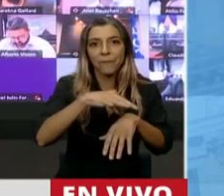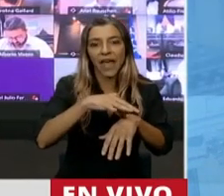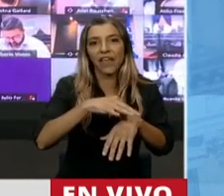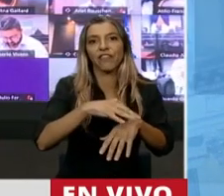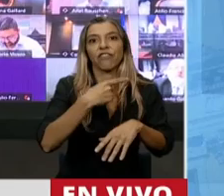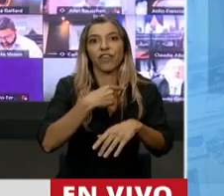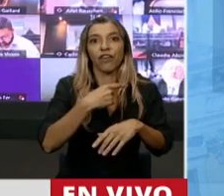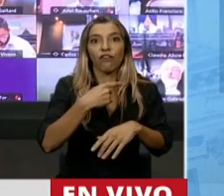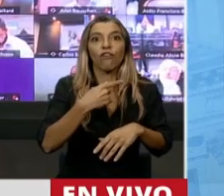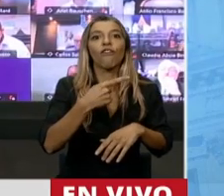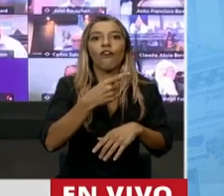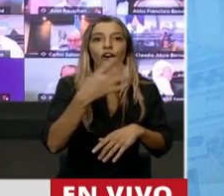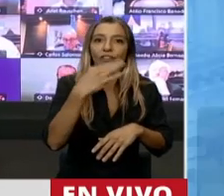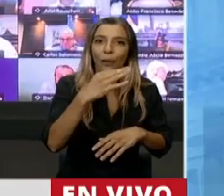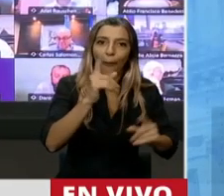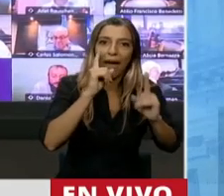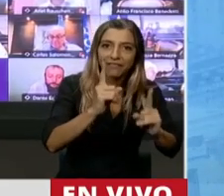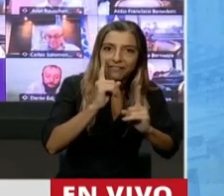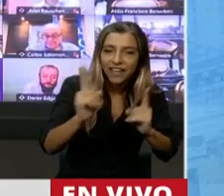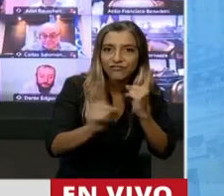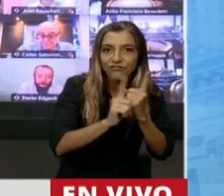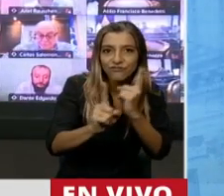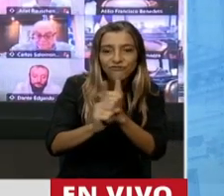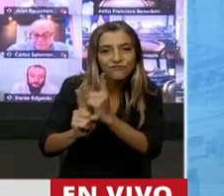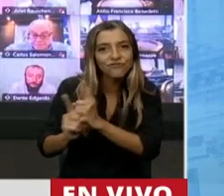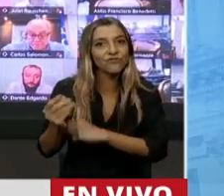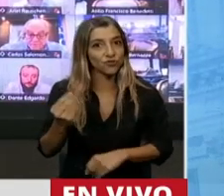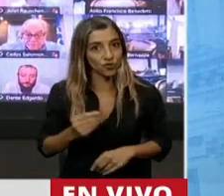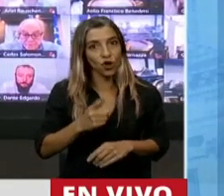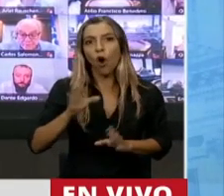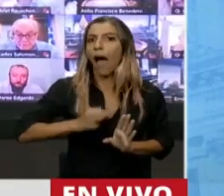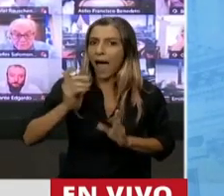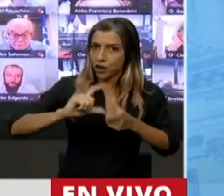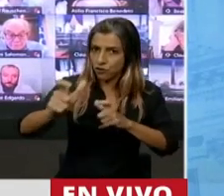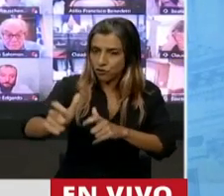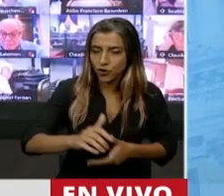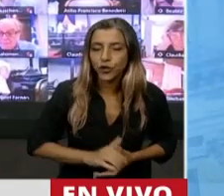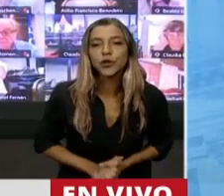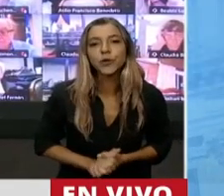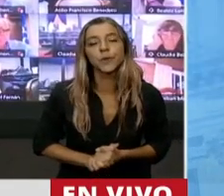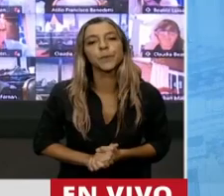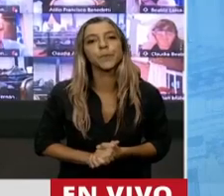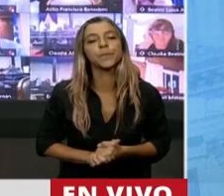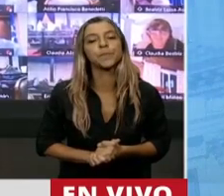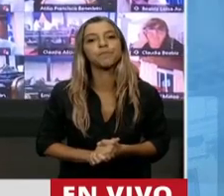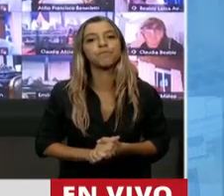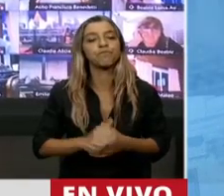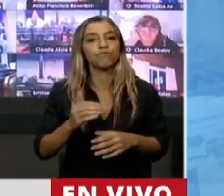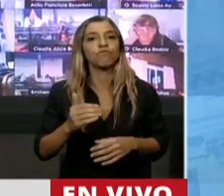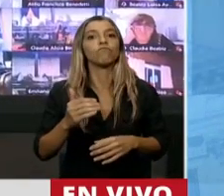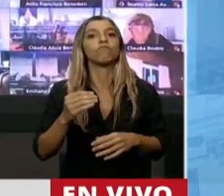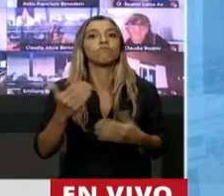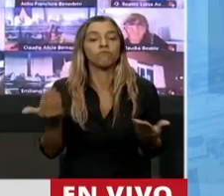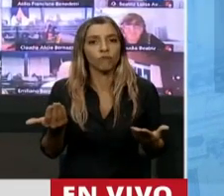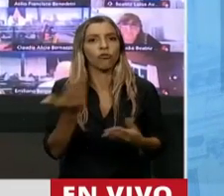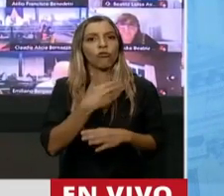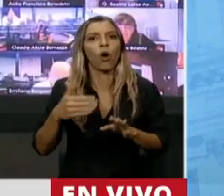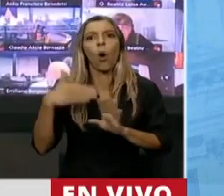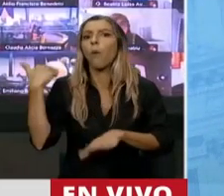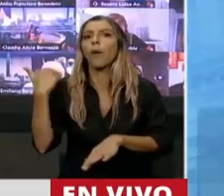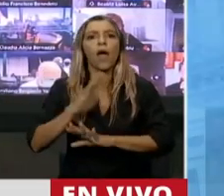los beneficiarios. En el gobierno anterior se reformula esas becas en base al